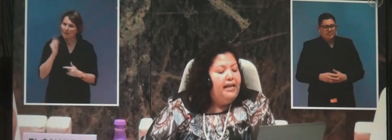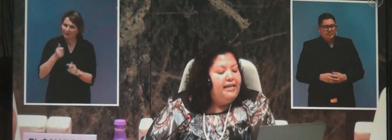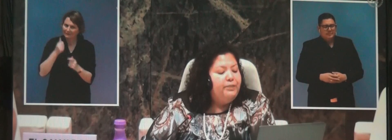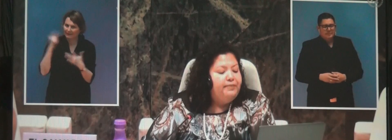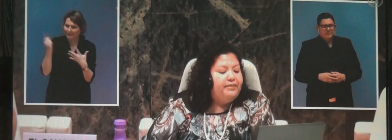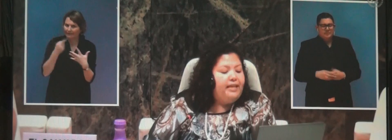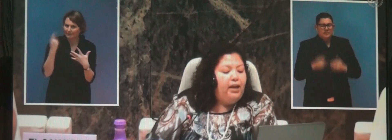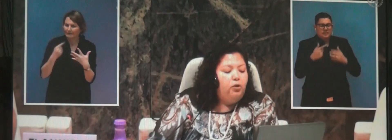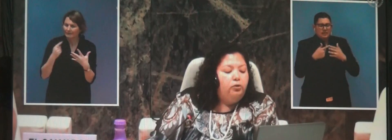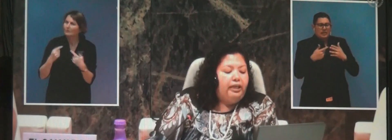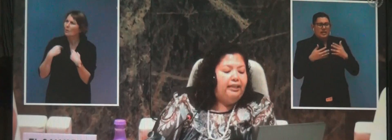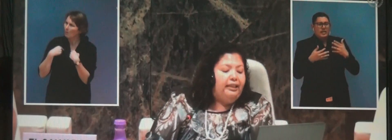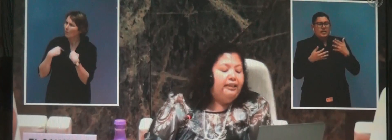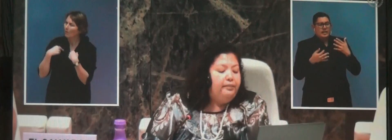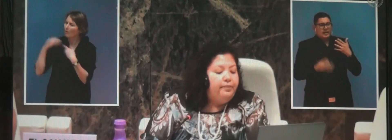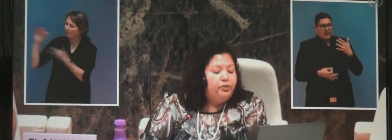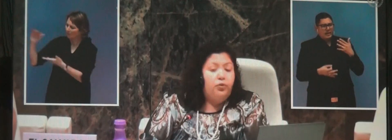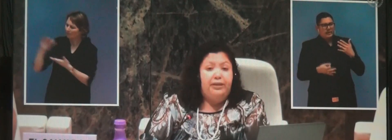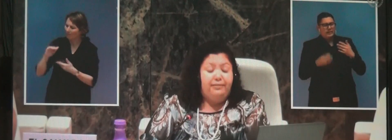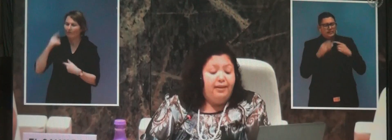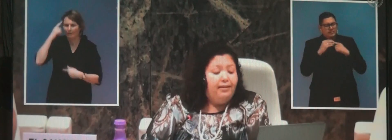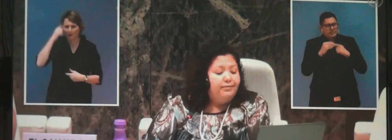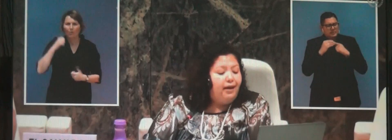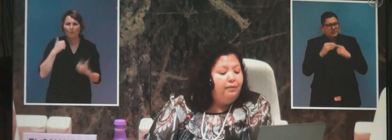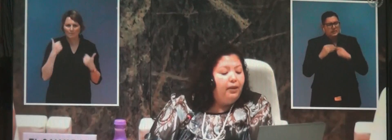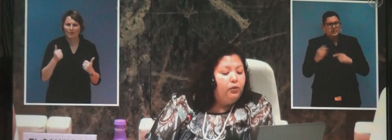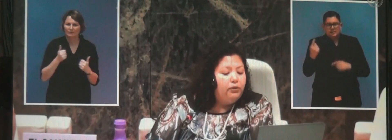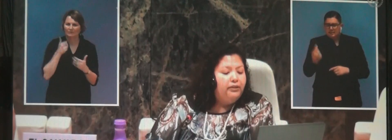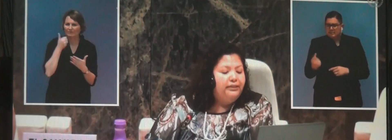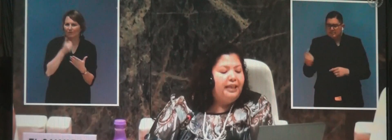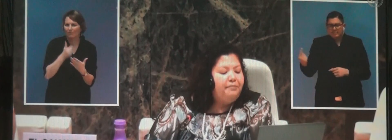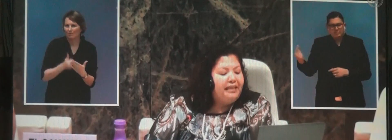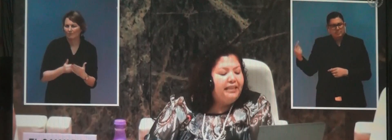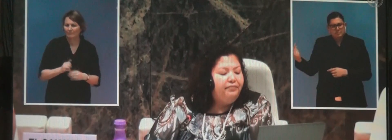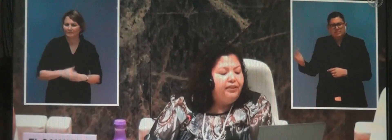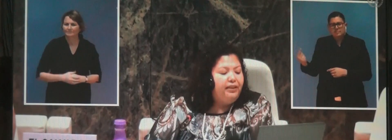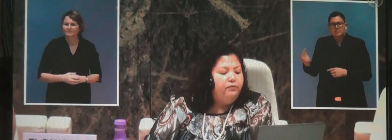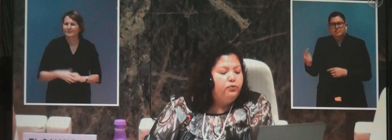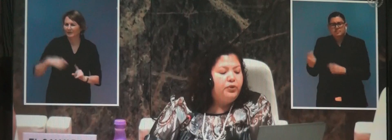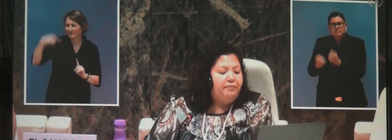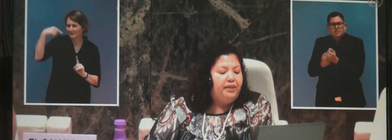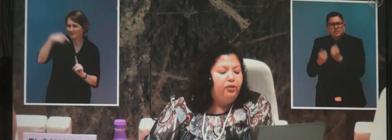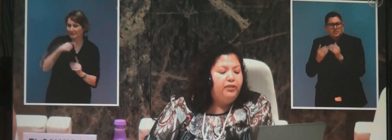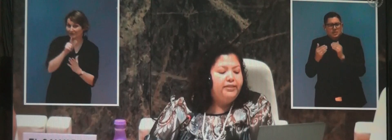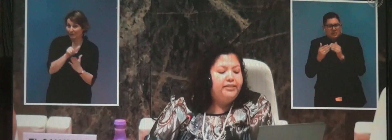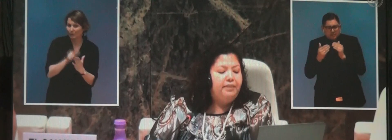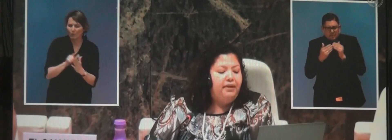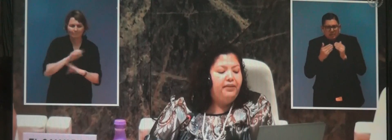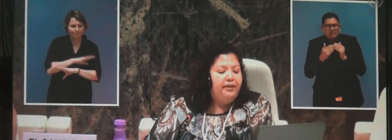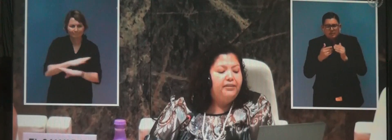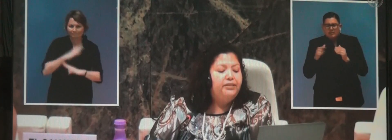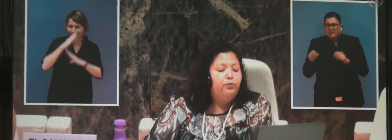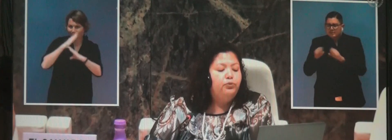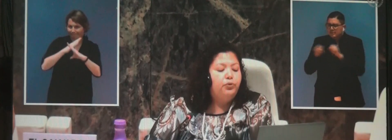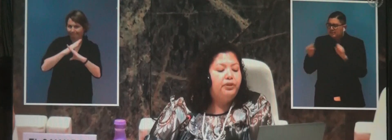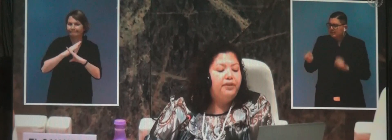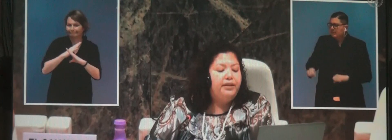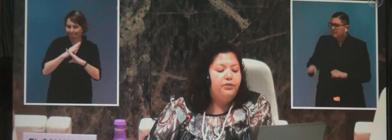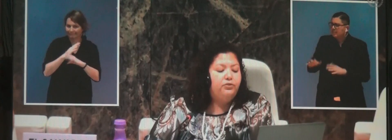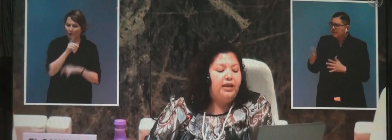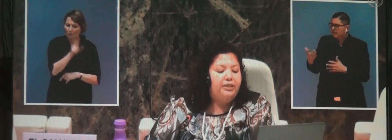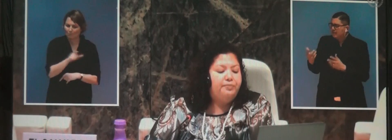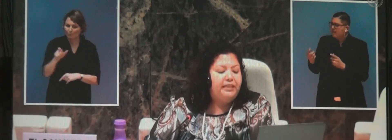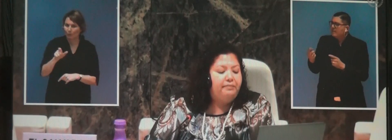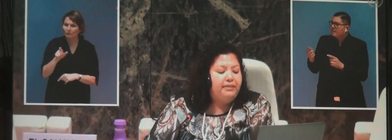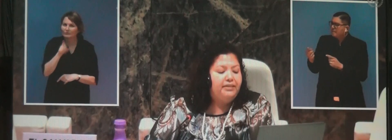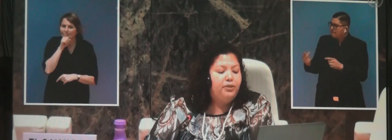La Ley Especial contra la Trata de Personas de El Salvador también define el funcionamiento del sistema de restitución de